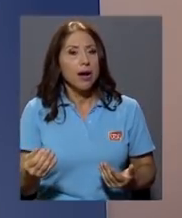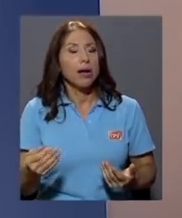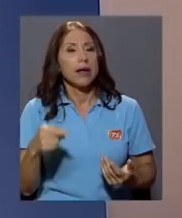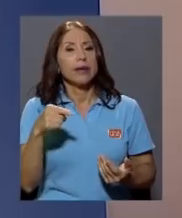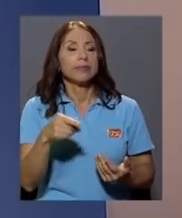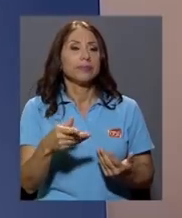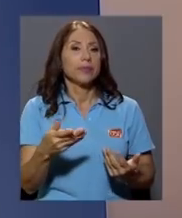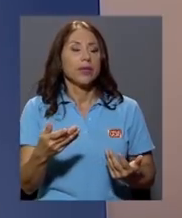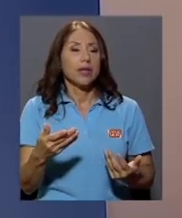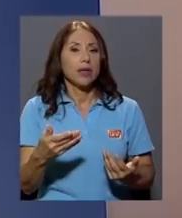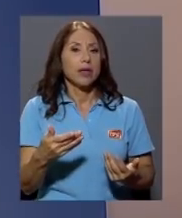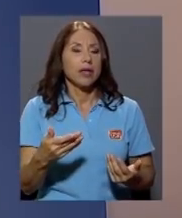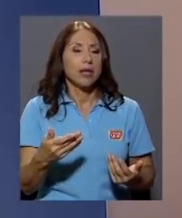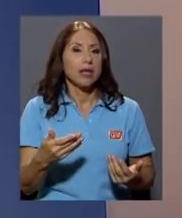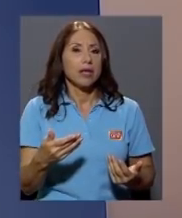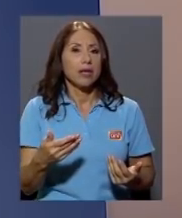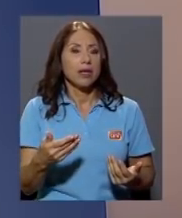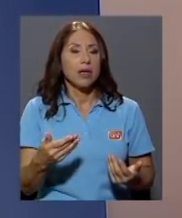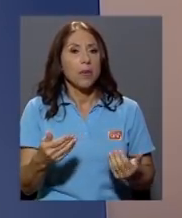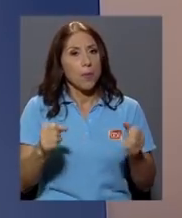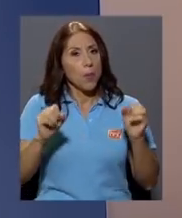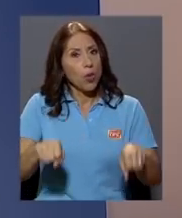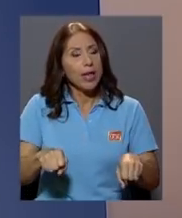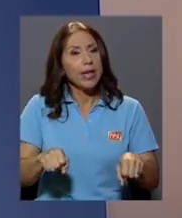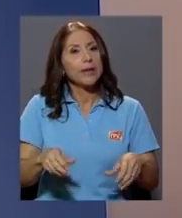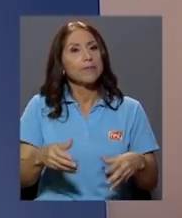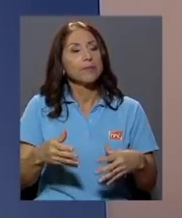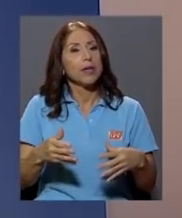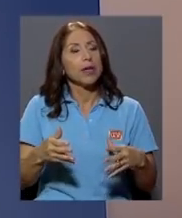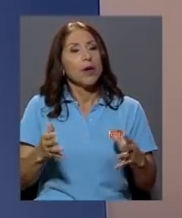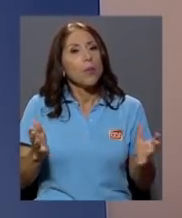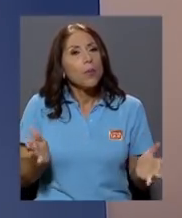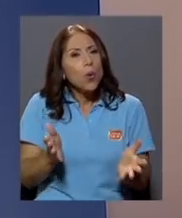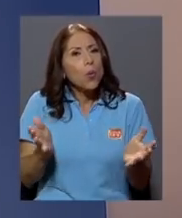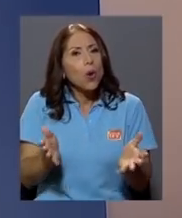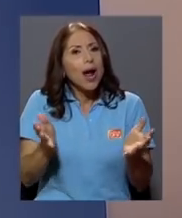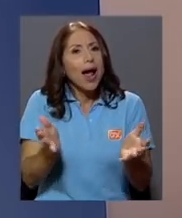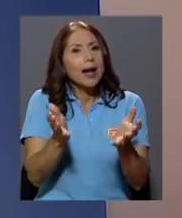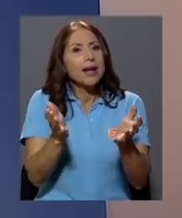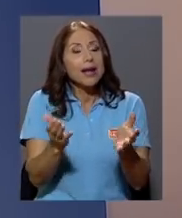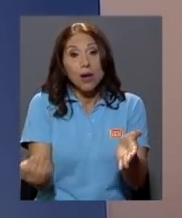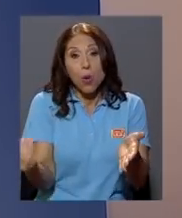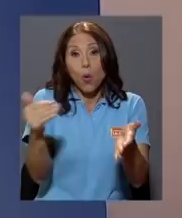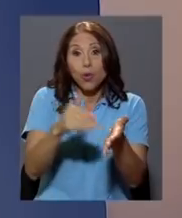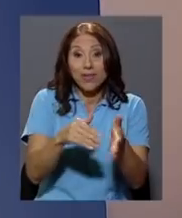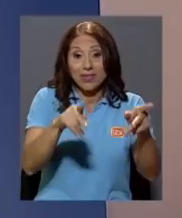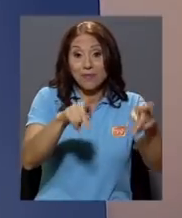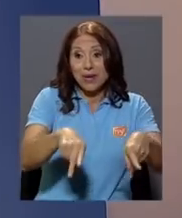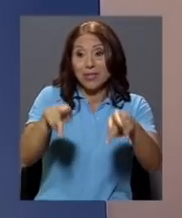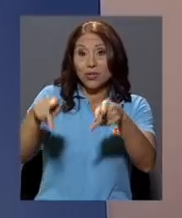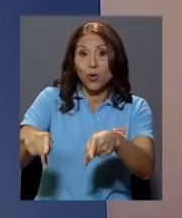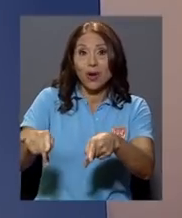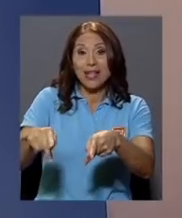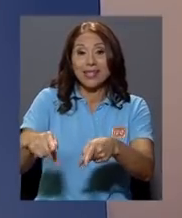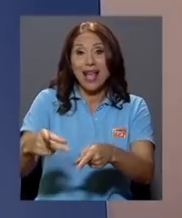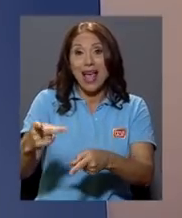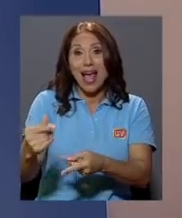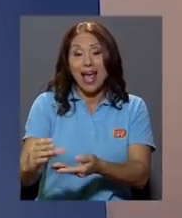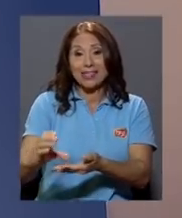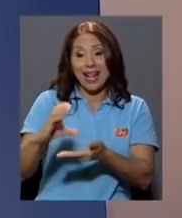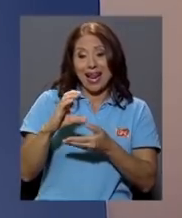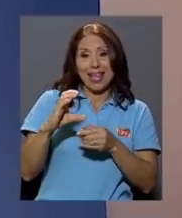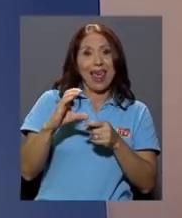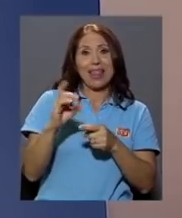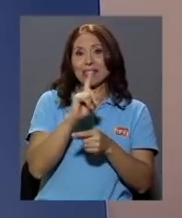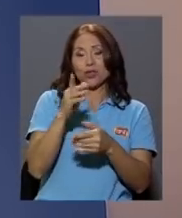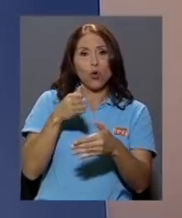podría tenerse en el sentido de poder provocar de algún modo que otra vez las personas asalariadas no reciban una